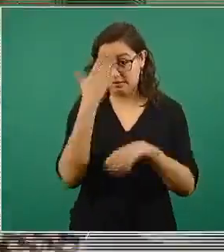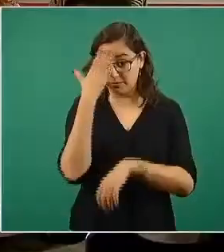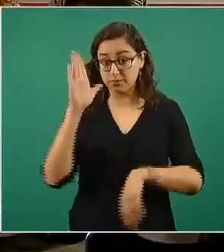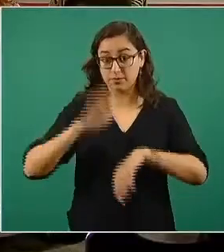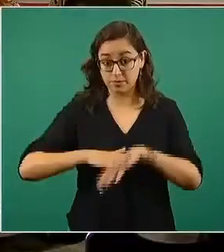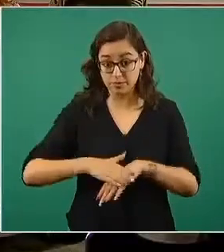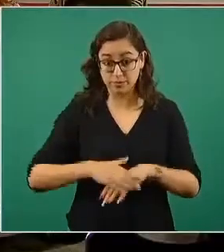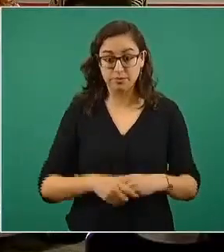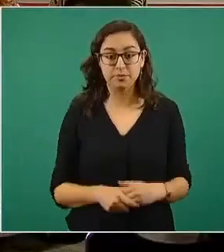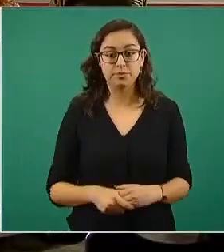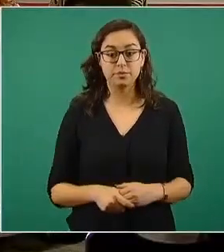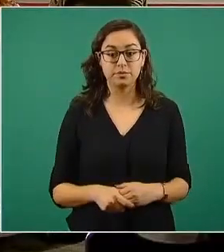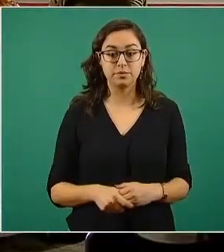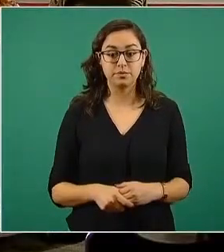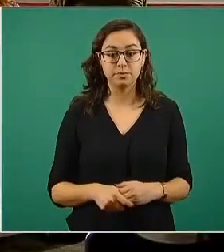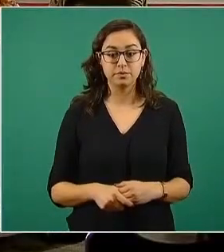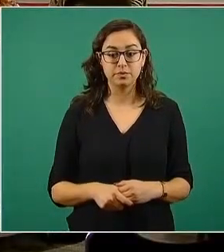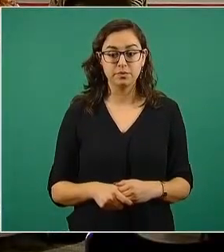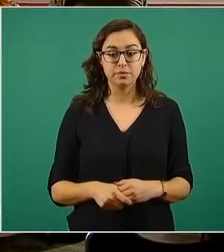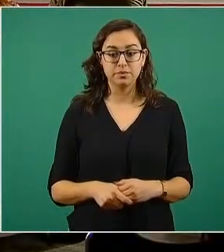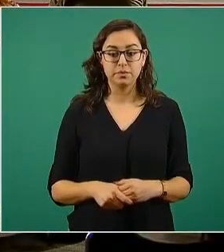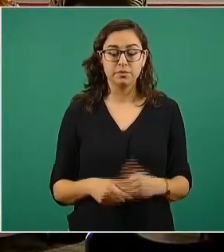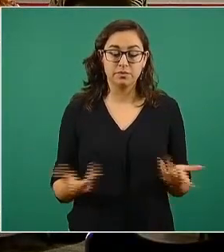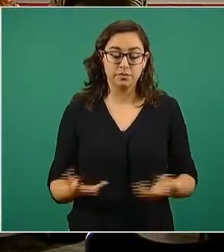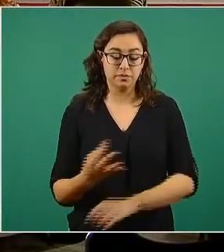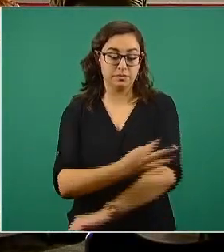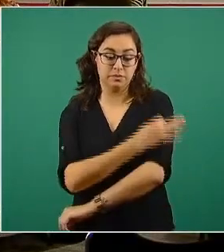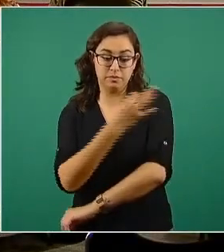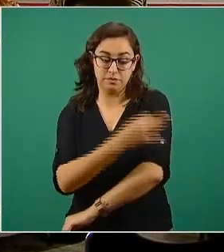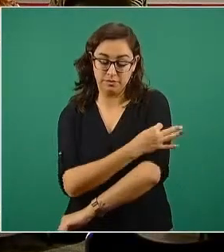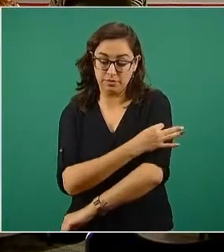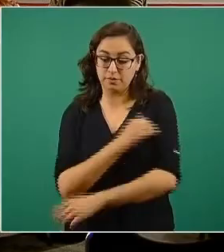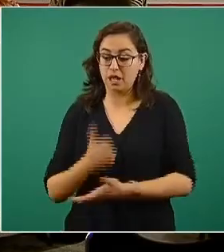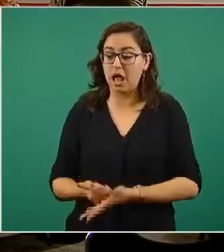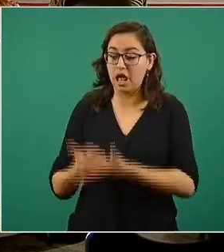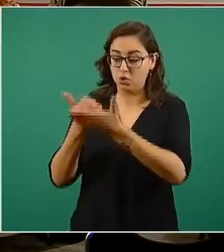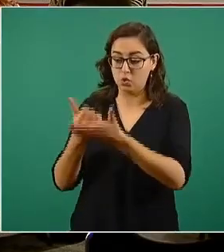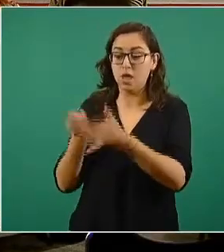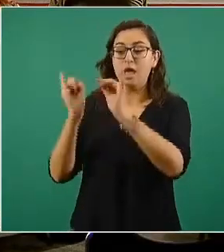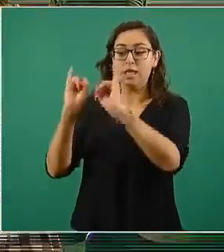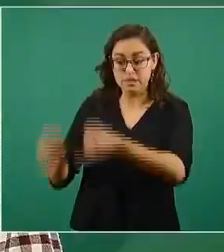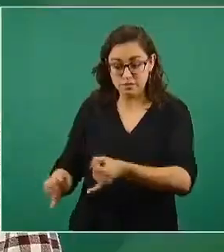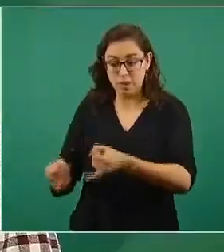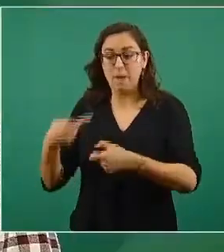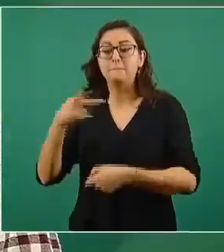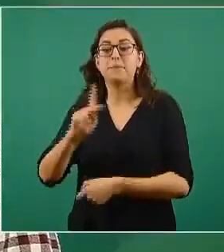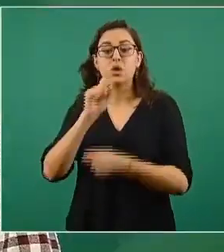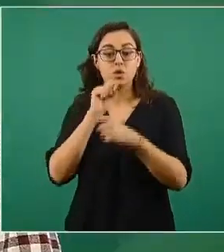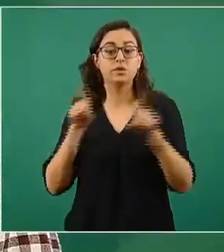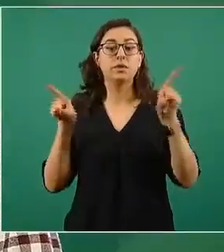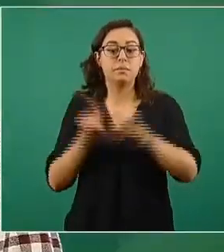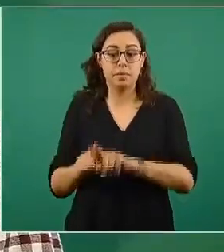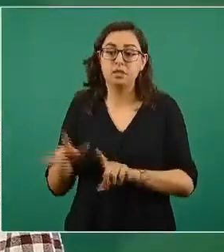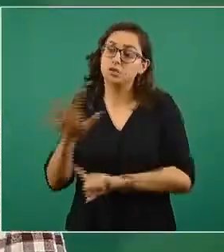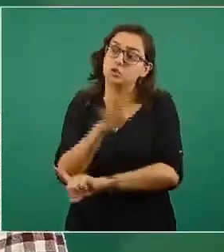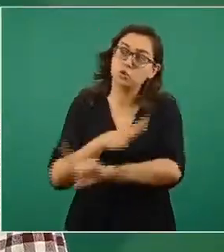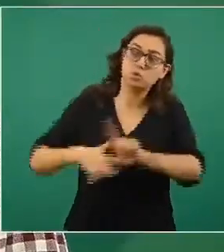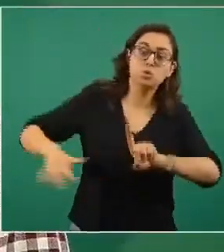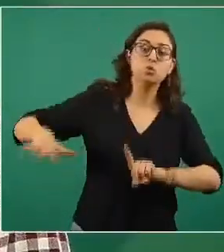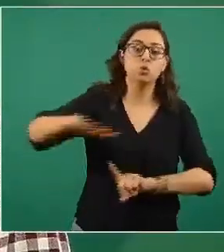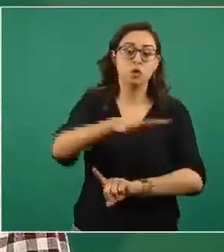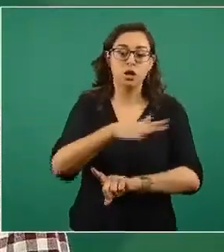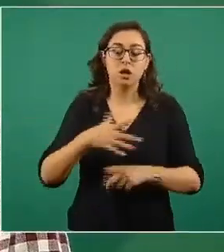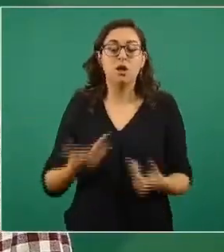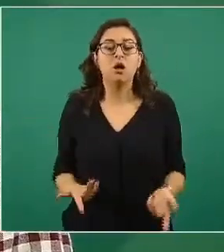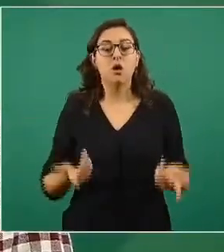La vacuna tiene un efecto individual y un efecto social. Desde luego es deseable que un mayor número de personas,